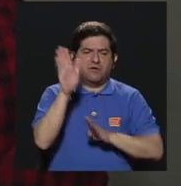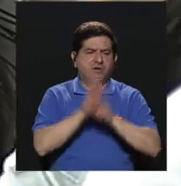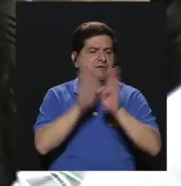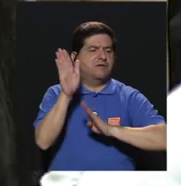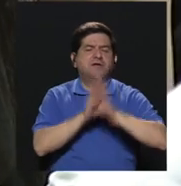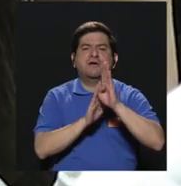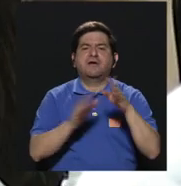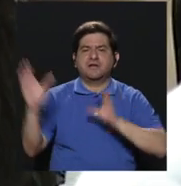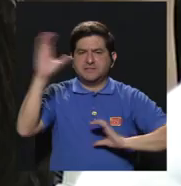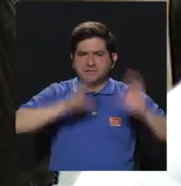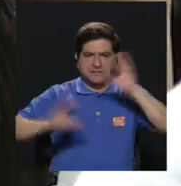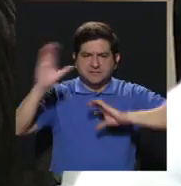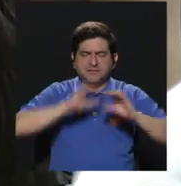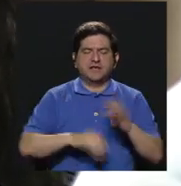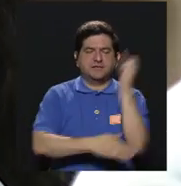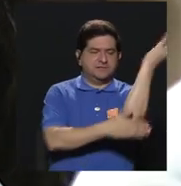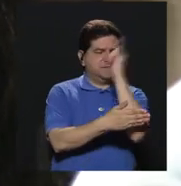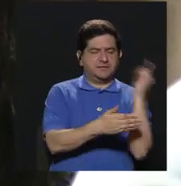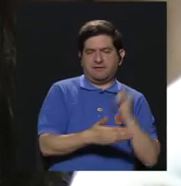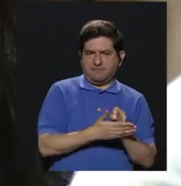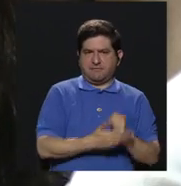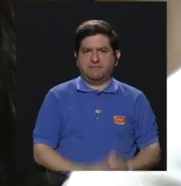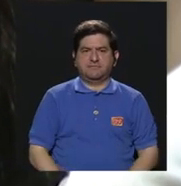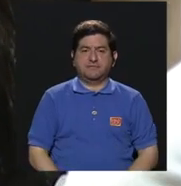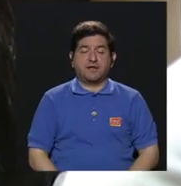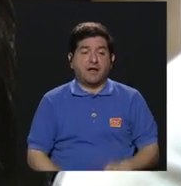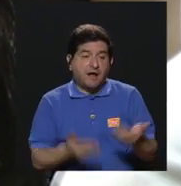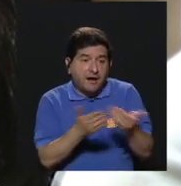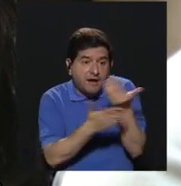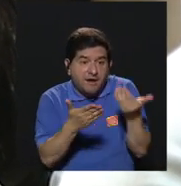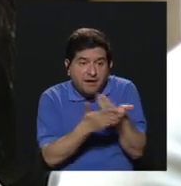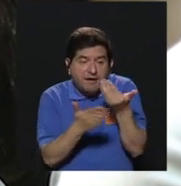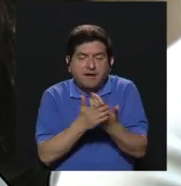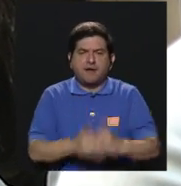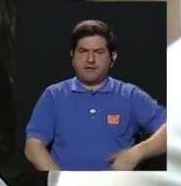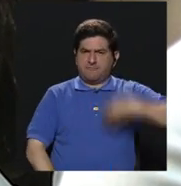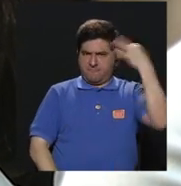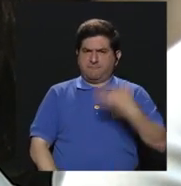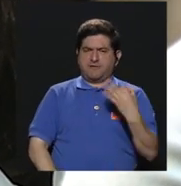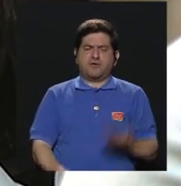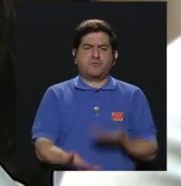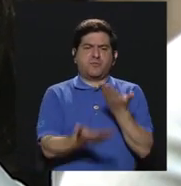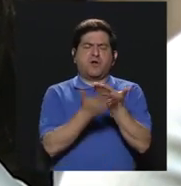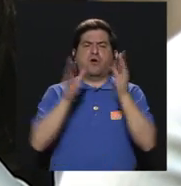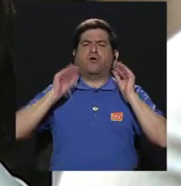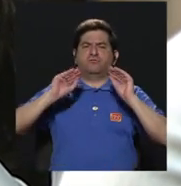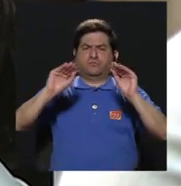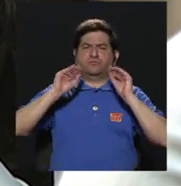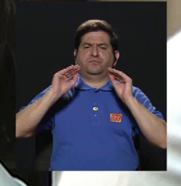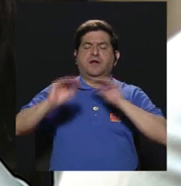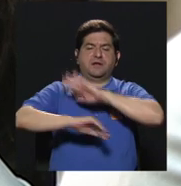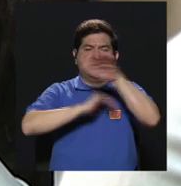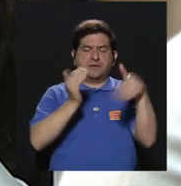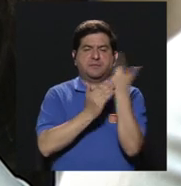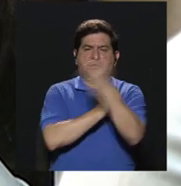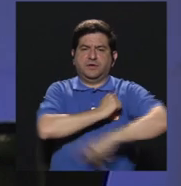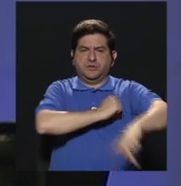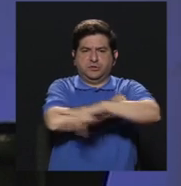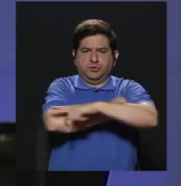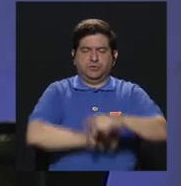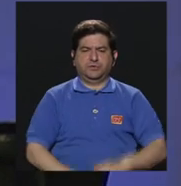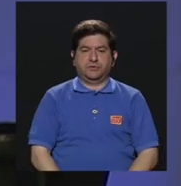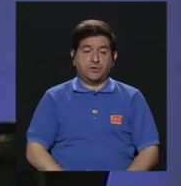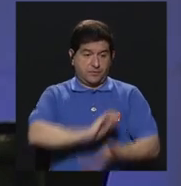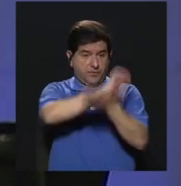desarrollo científico y artístico, para la innovación y consolidación de ofertas académicas en todo el país, y